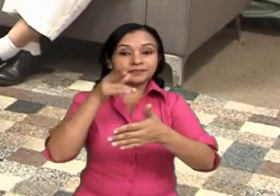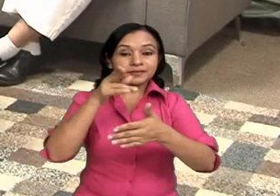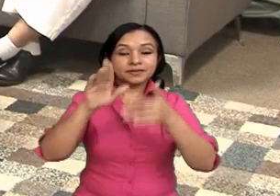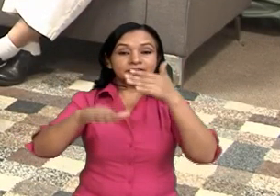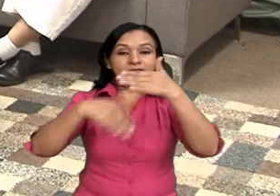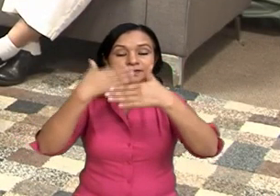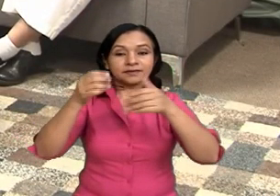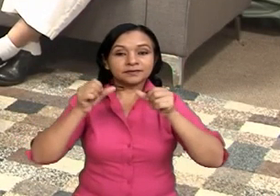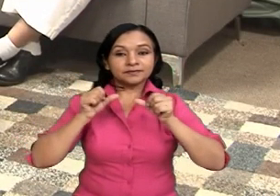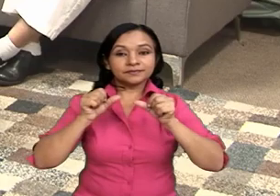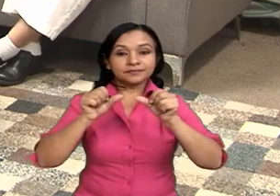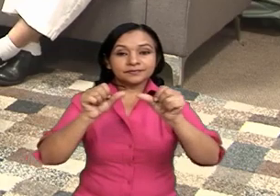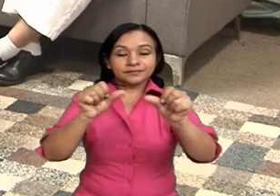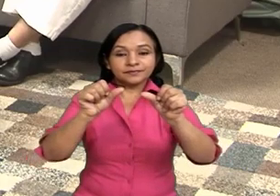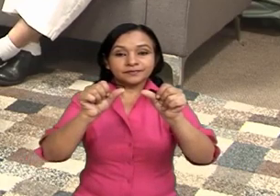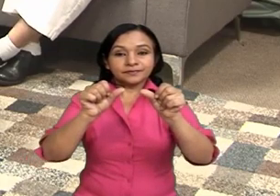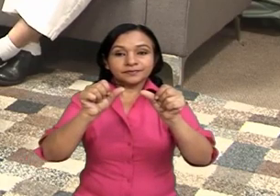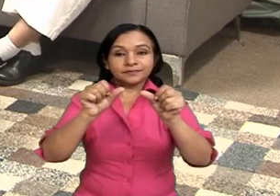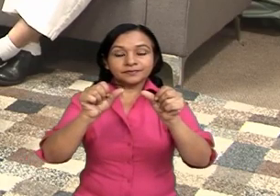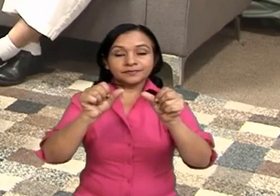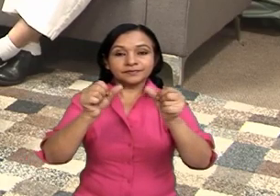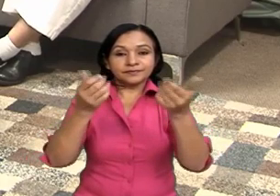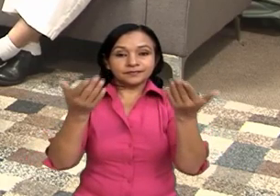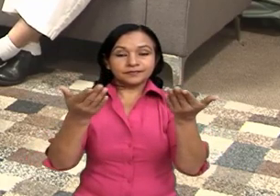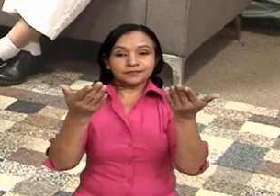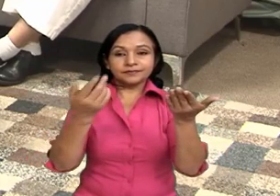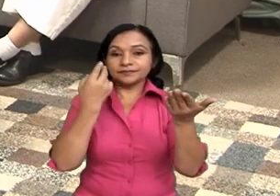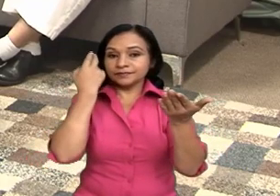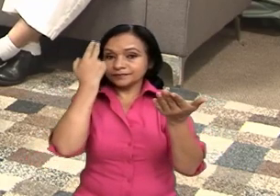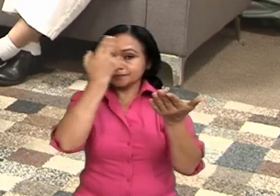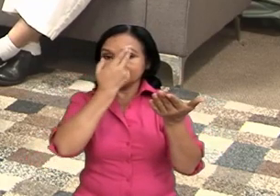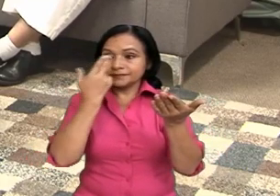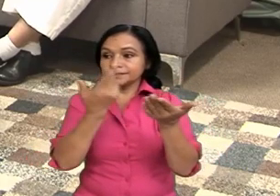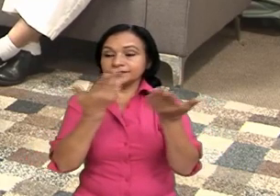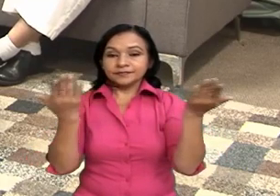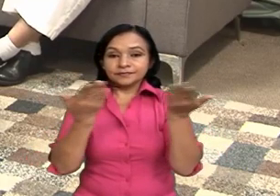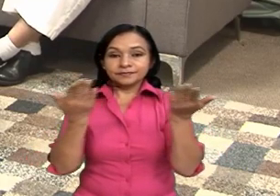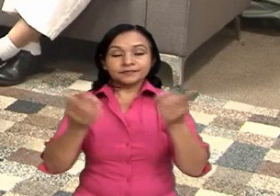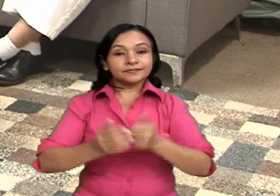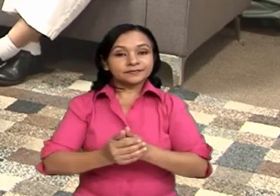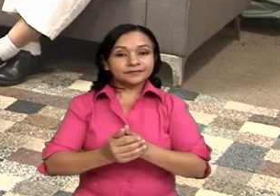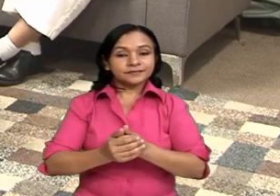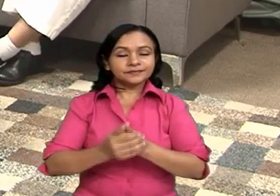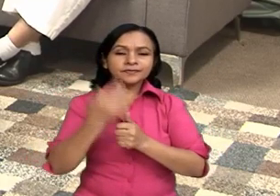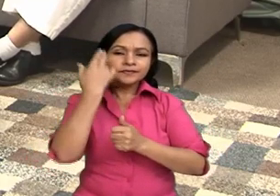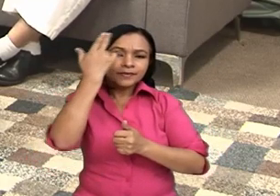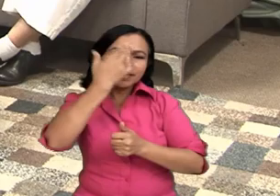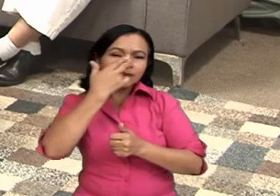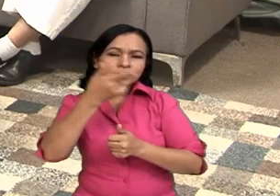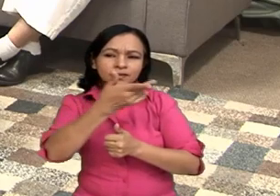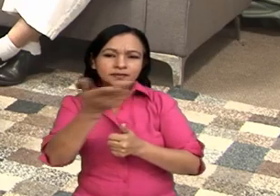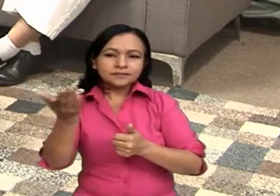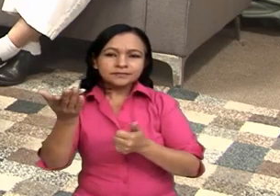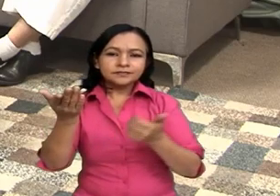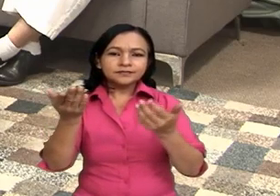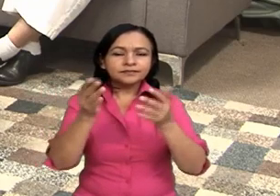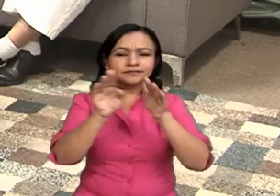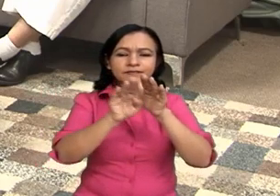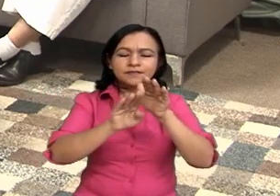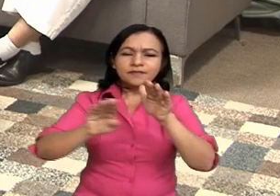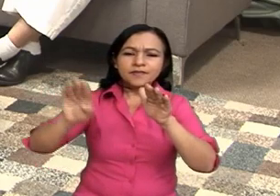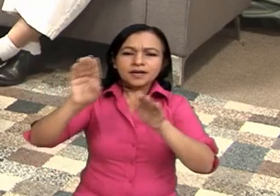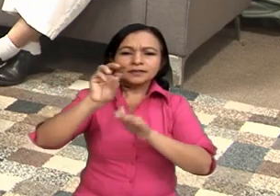quisiera dejarles ahora mismo, y tal vez para la audiencia en el aire, una pregunta, un planteamiento. Es decir, bueno, hay más de